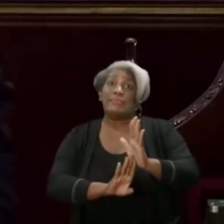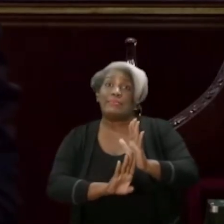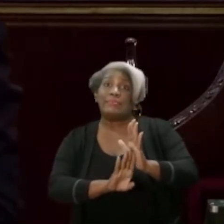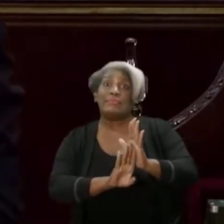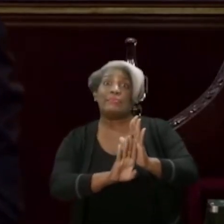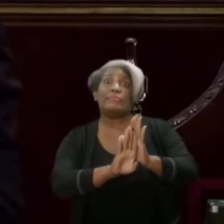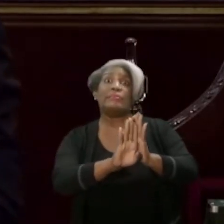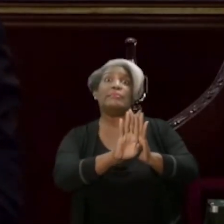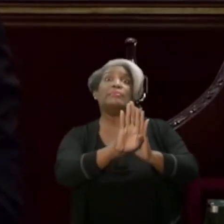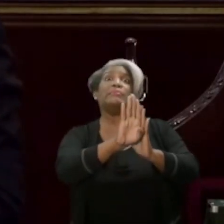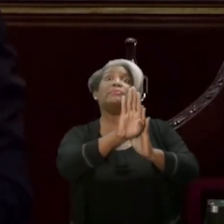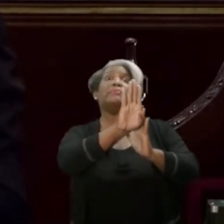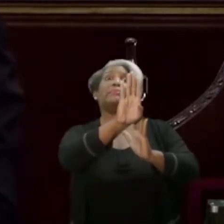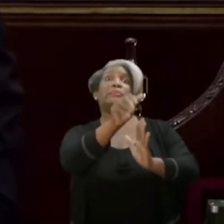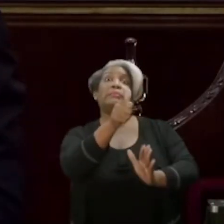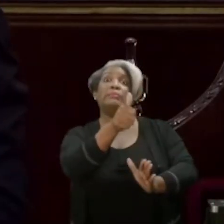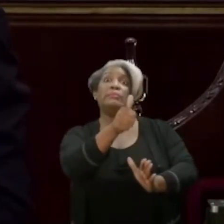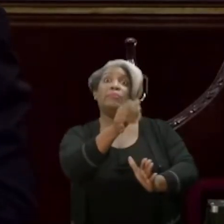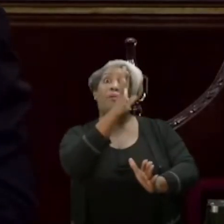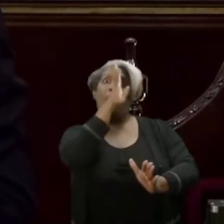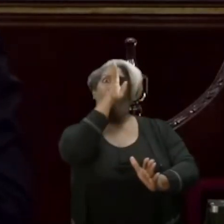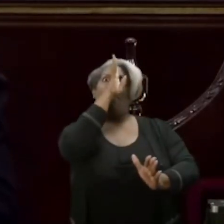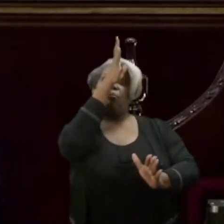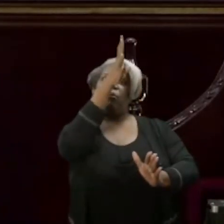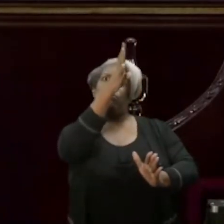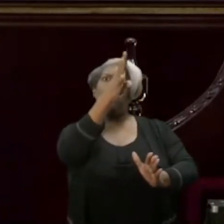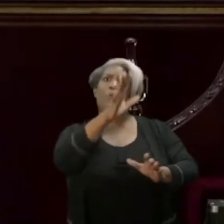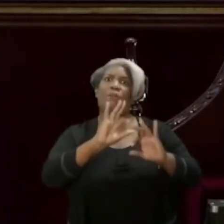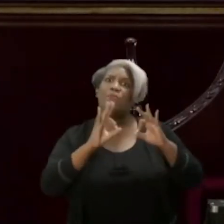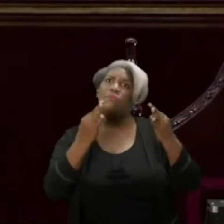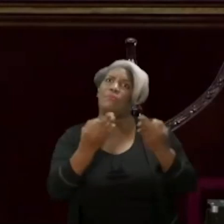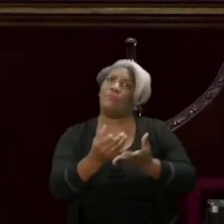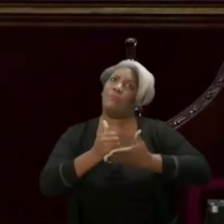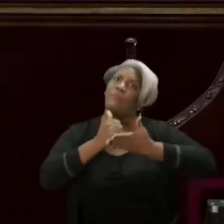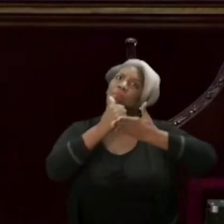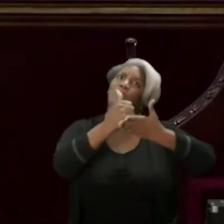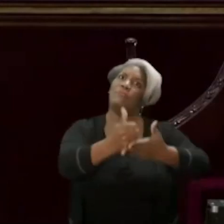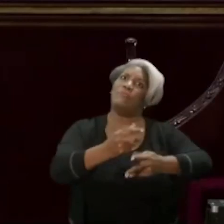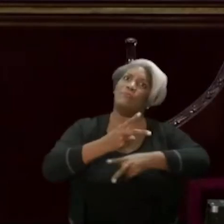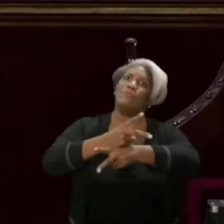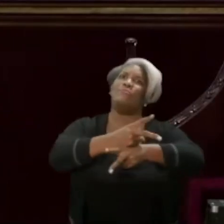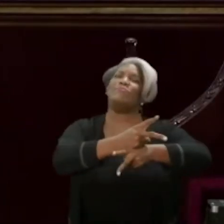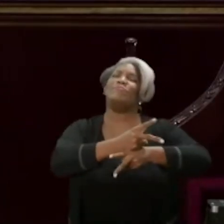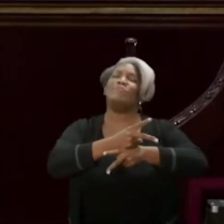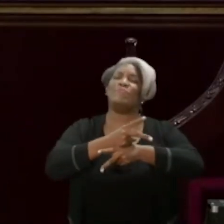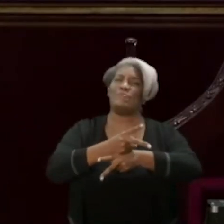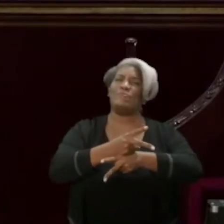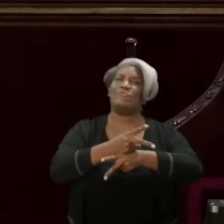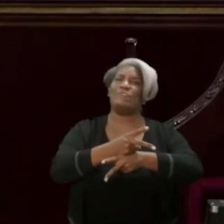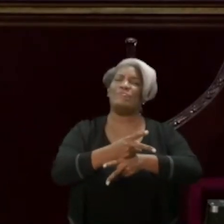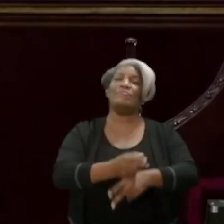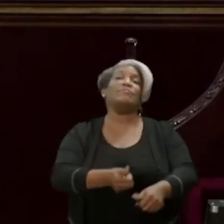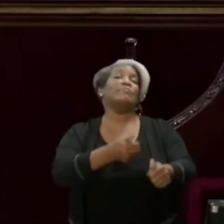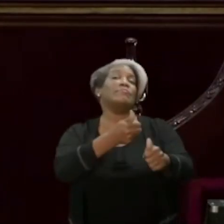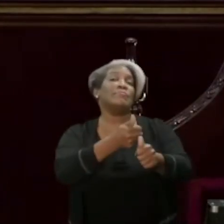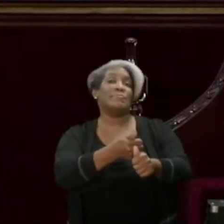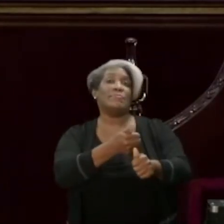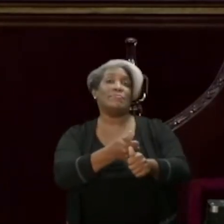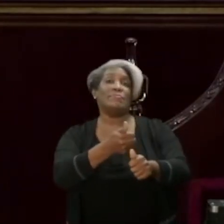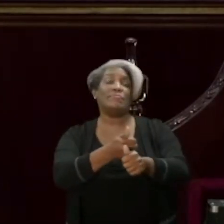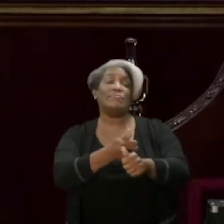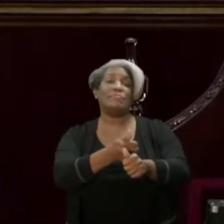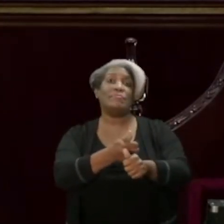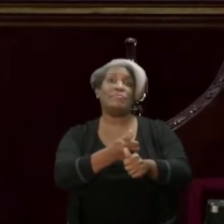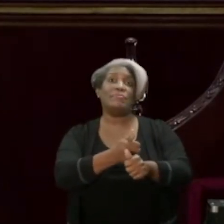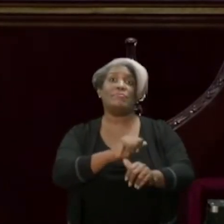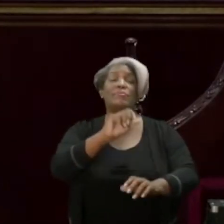les ha tocado ser innovadoras para garantizar el sustento de sus familias. Asimismo, atendiendo la prioridad de política de empleo